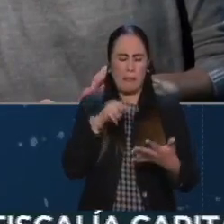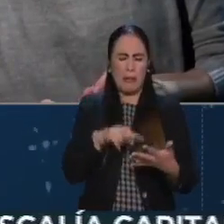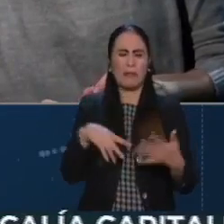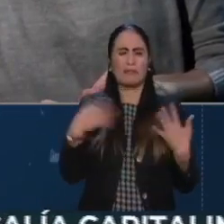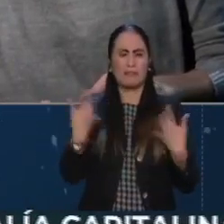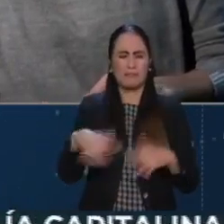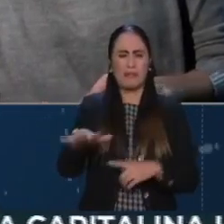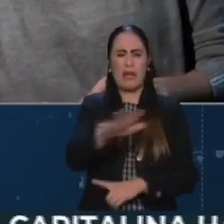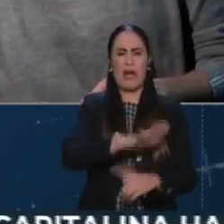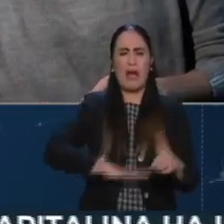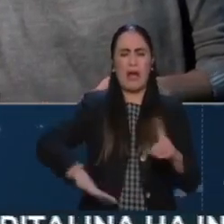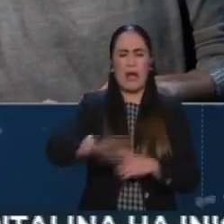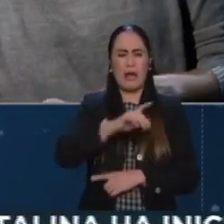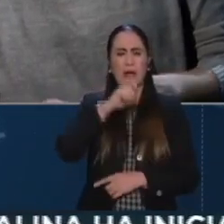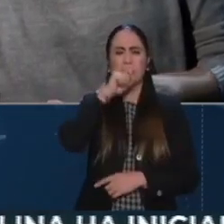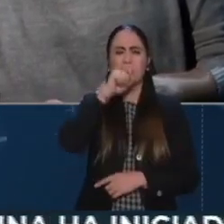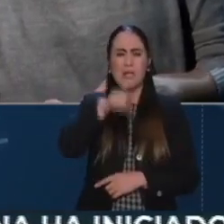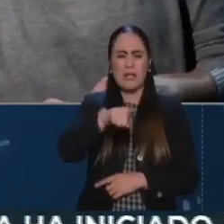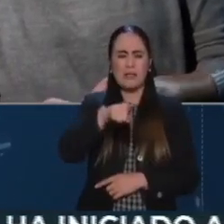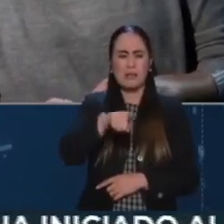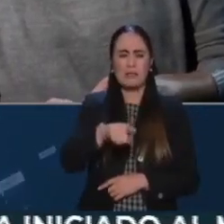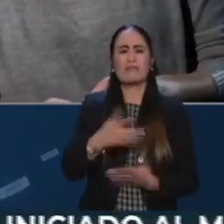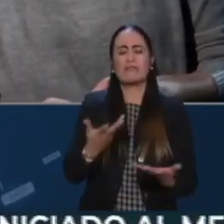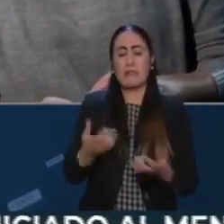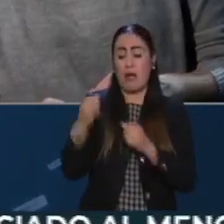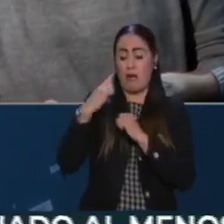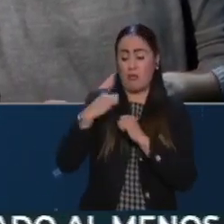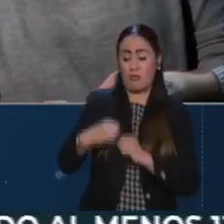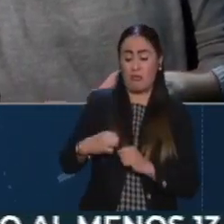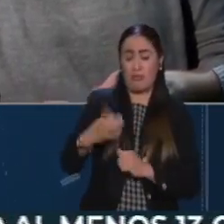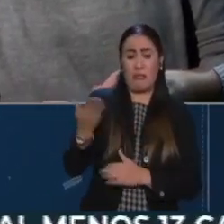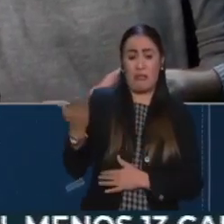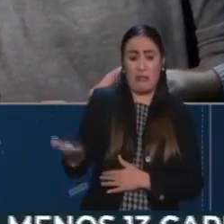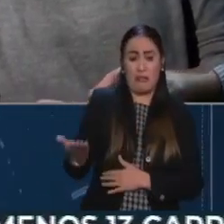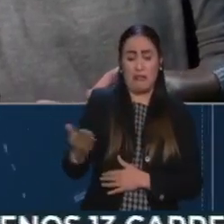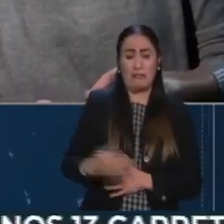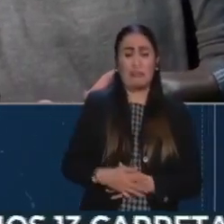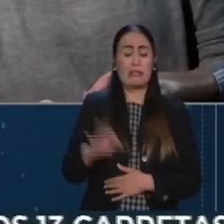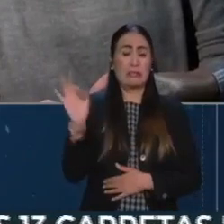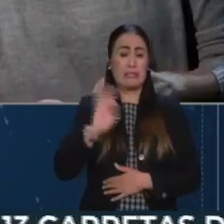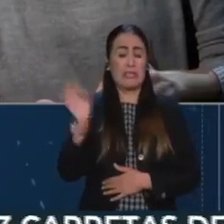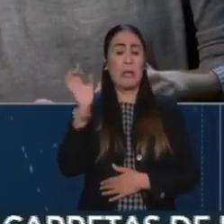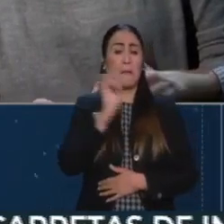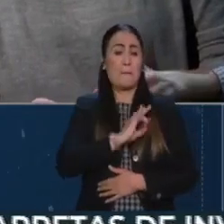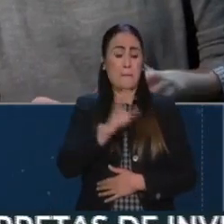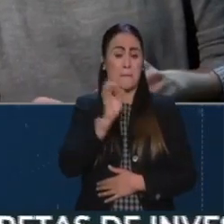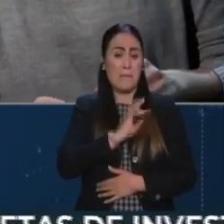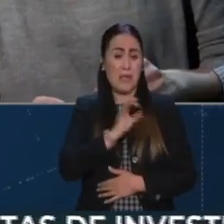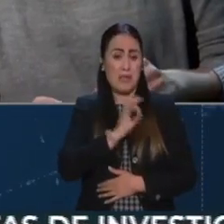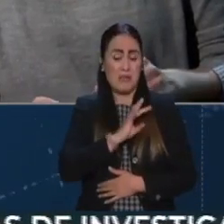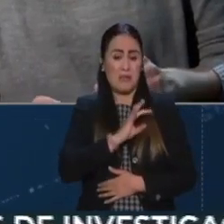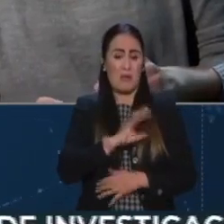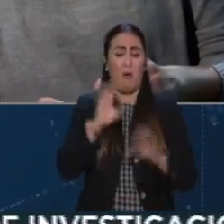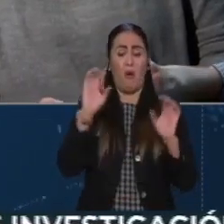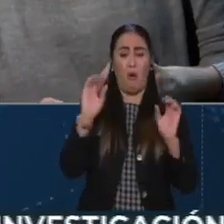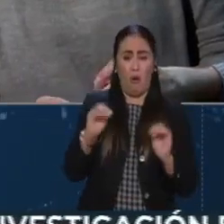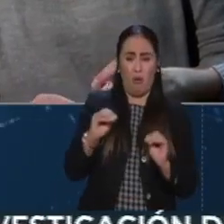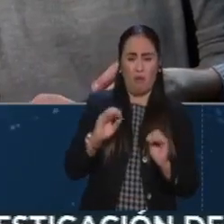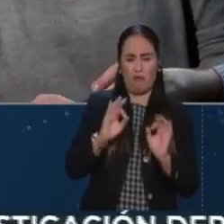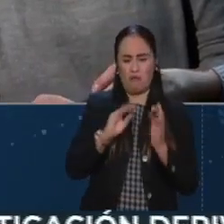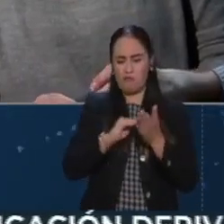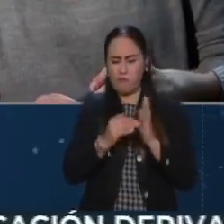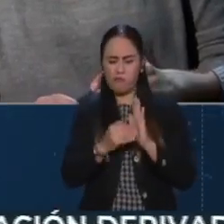que se vive en Jalisco, donde tenemos una autoridad que o tiene miedo, o no tiene una estrategia